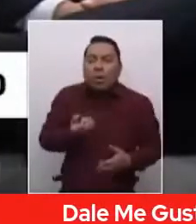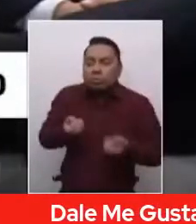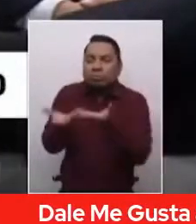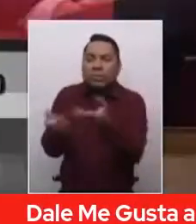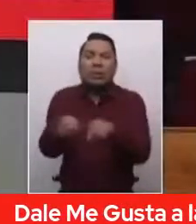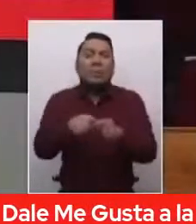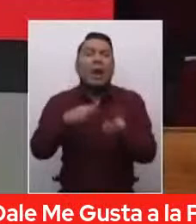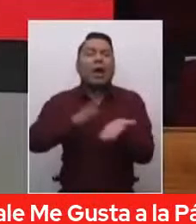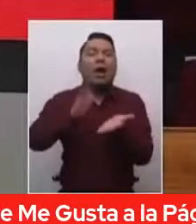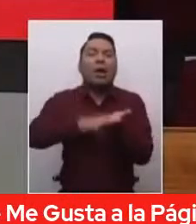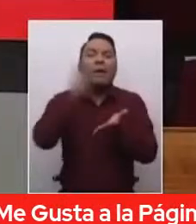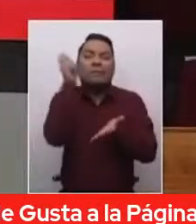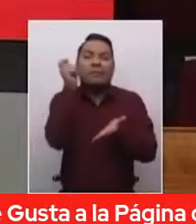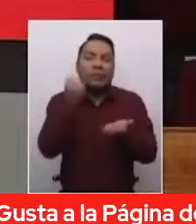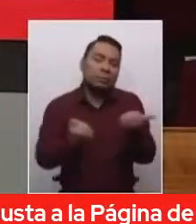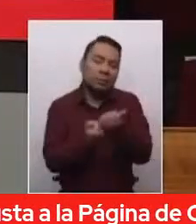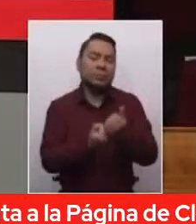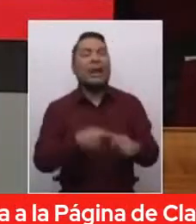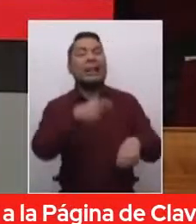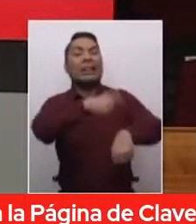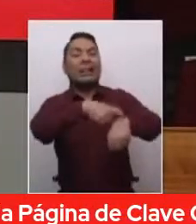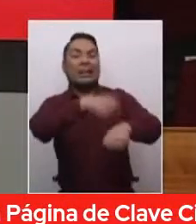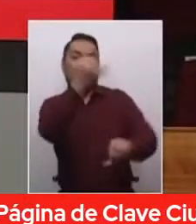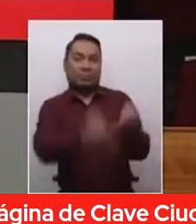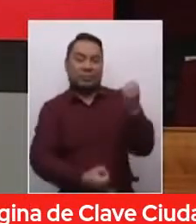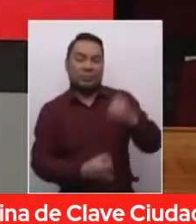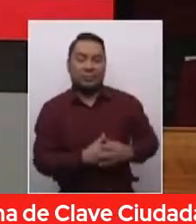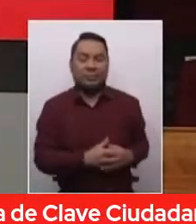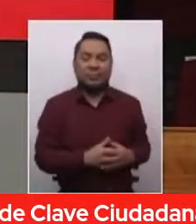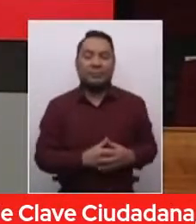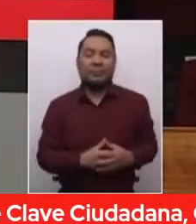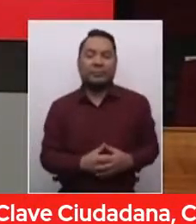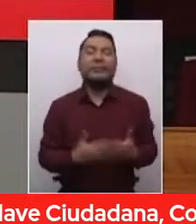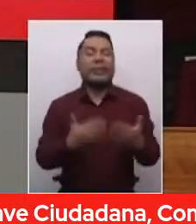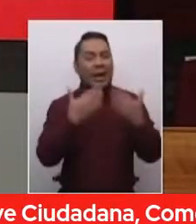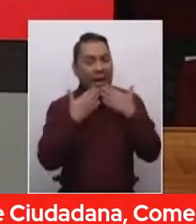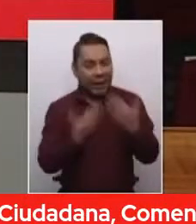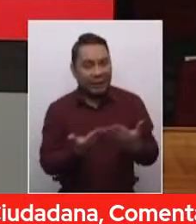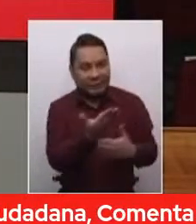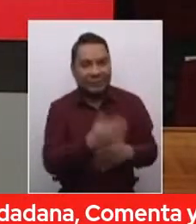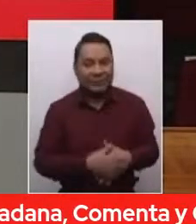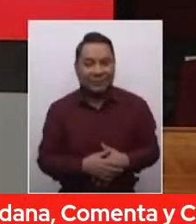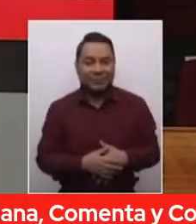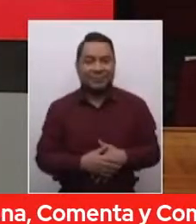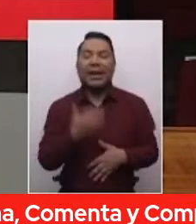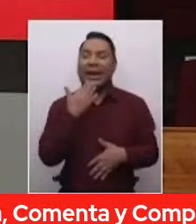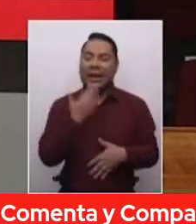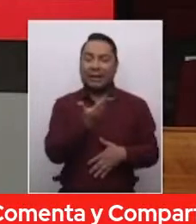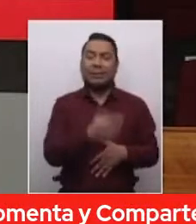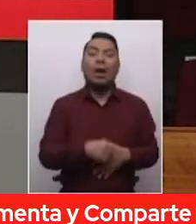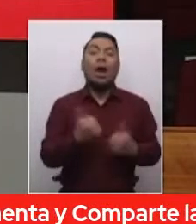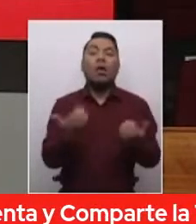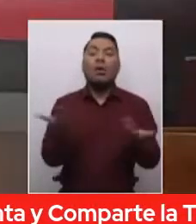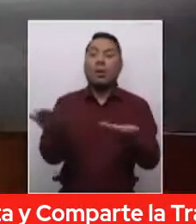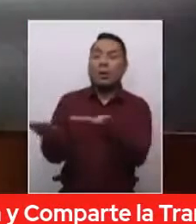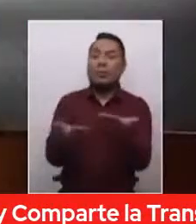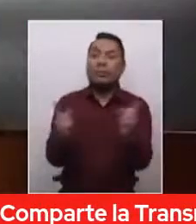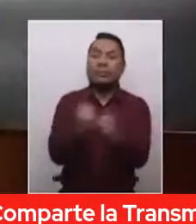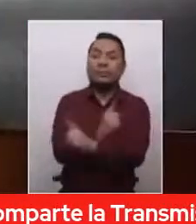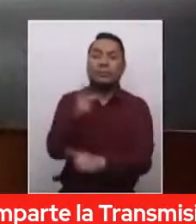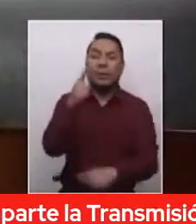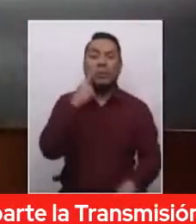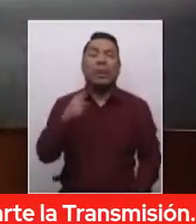a los jubilados. Tiempo. Muchas gracias, candidato Omar Echejade, también por participar de este bloque. Gracias. Invitamos ahora al candidato